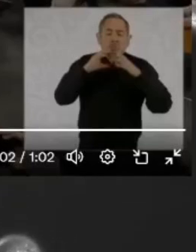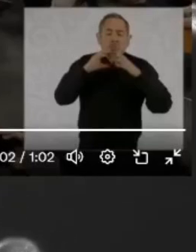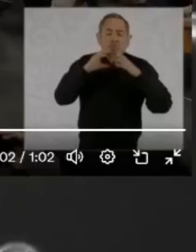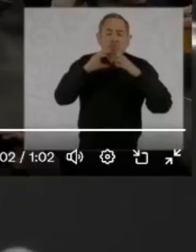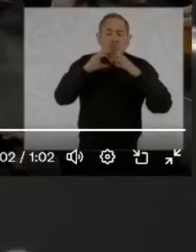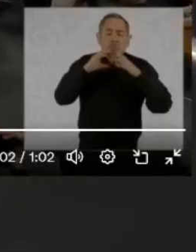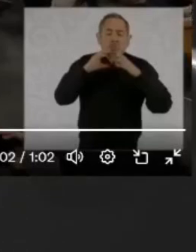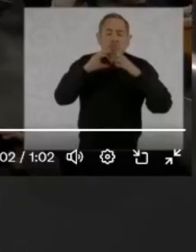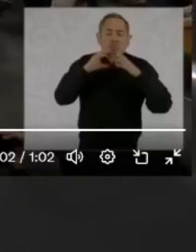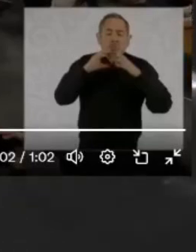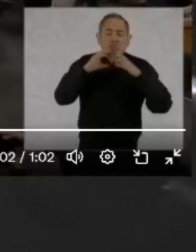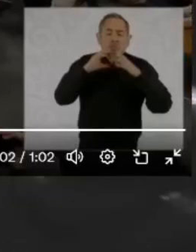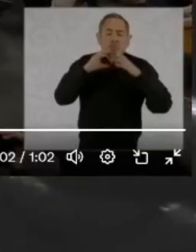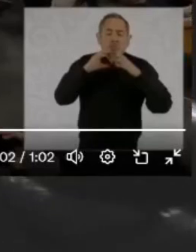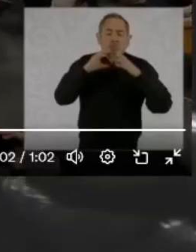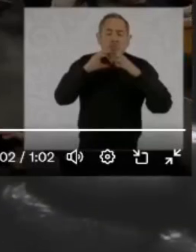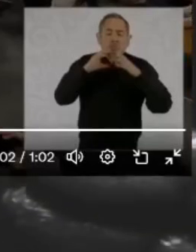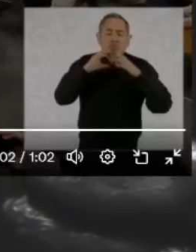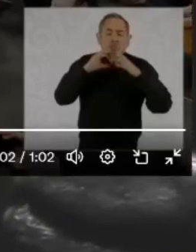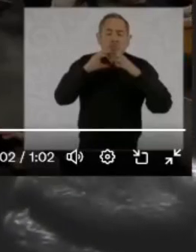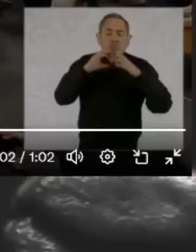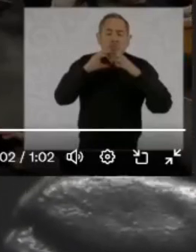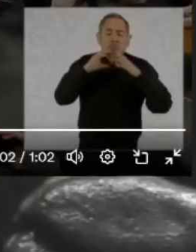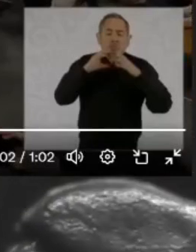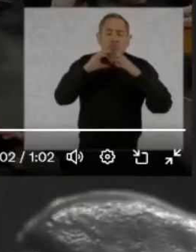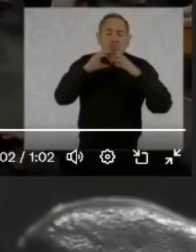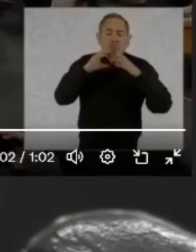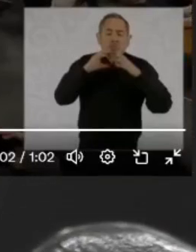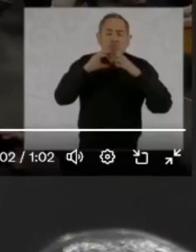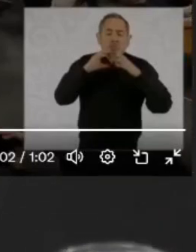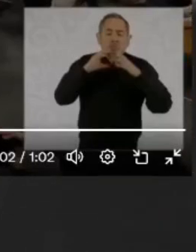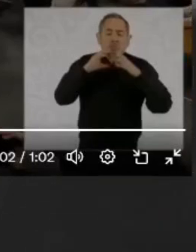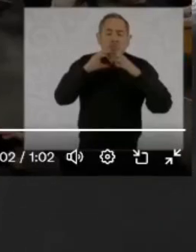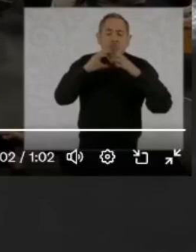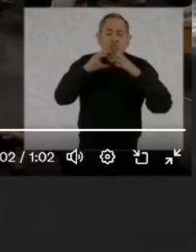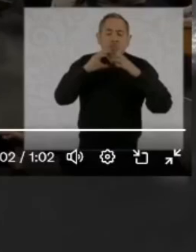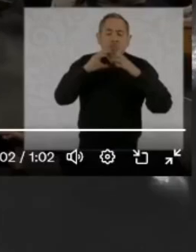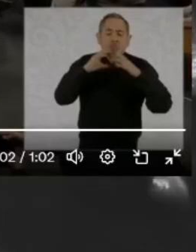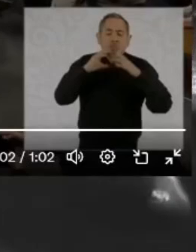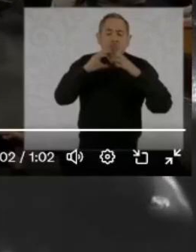sea, hacia la casa de Santana, que esa casa se tenía